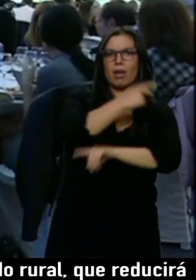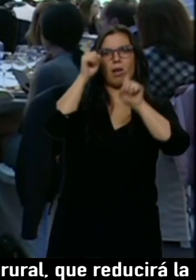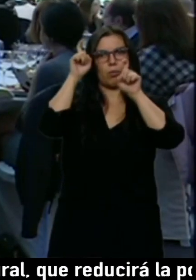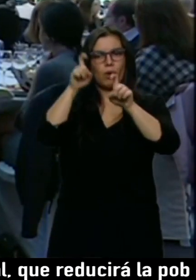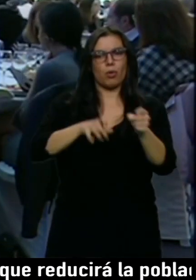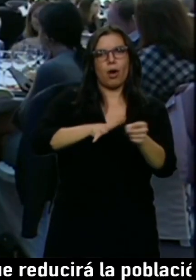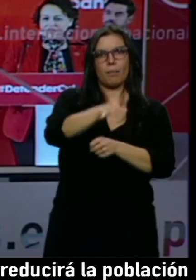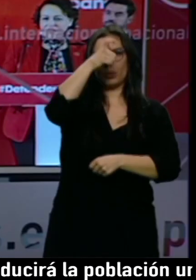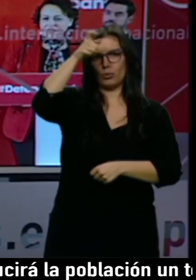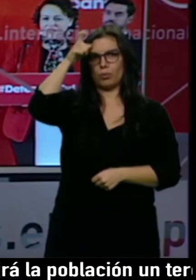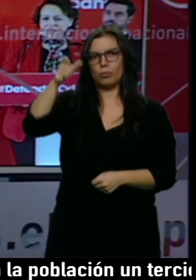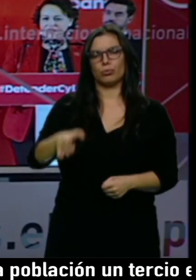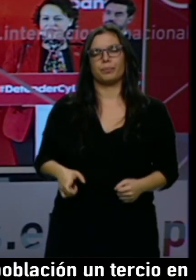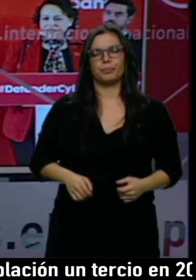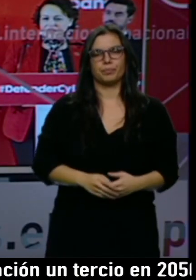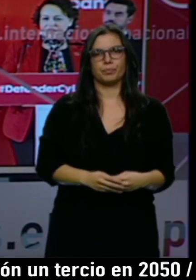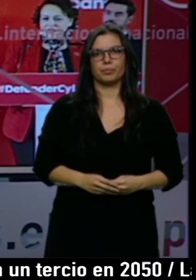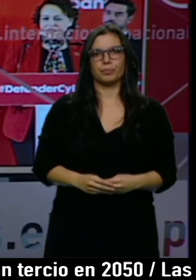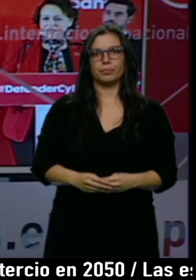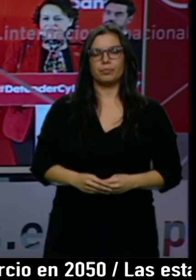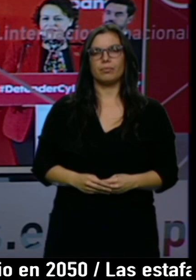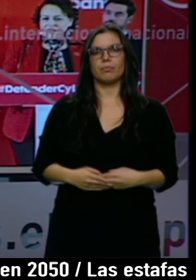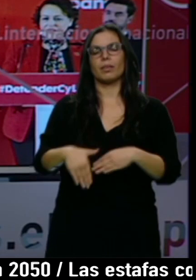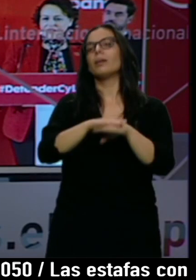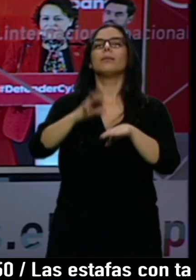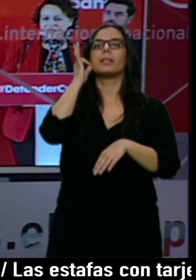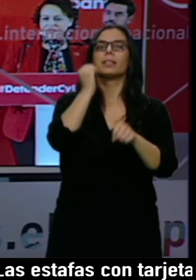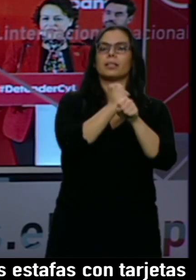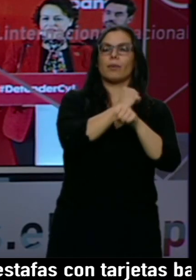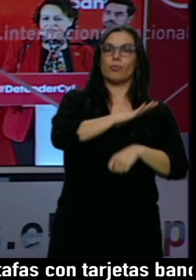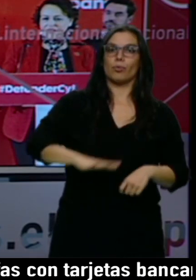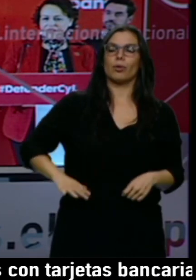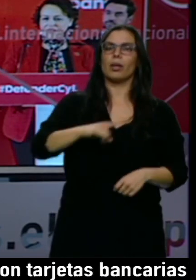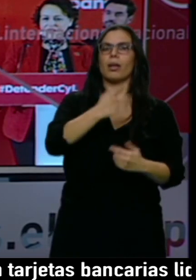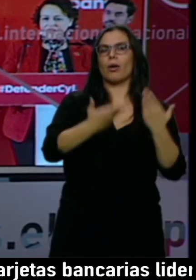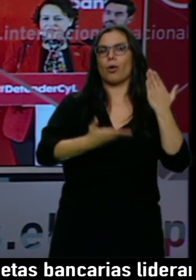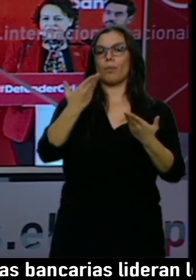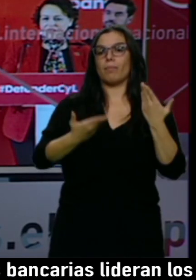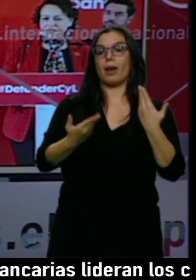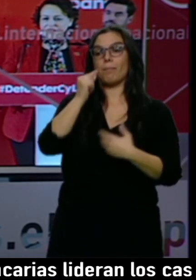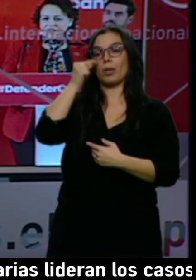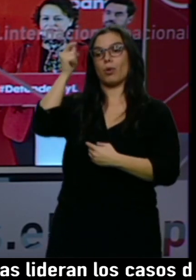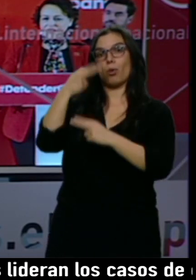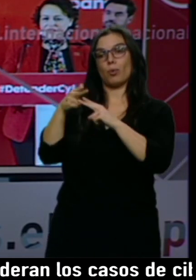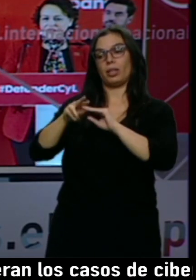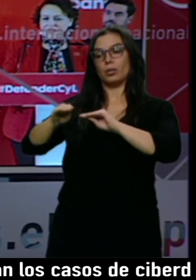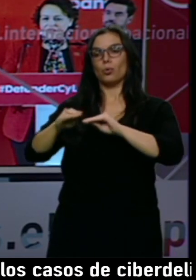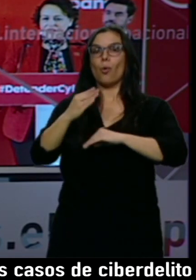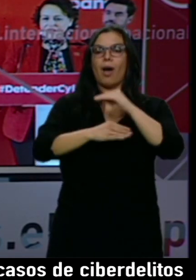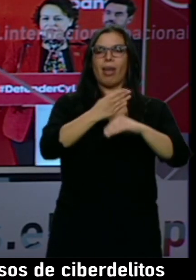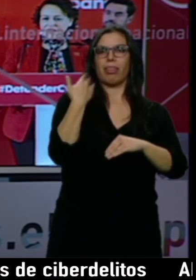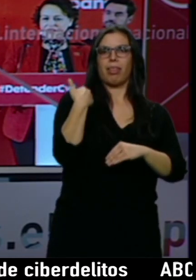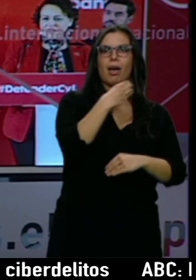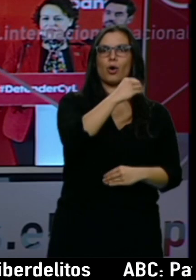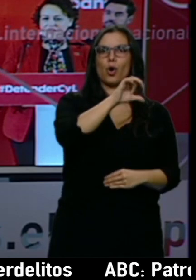rural. La ministra de Trabajo en funciones ha comparado las políticas de Fernández Mañueco con las de Dolores de Cospedal en su etapa